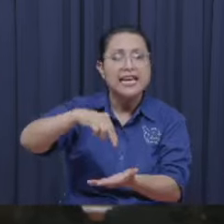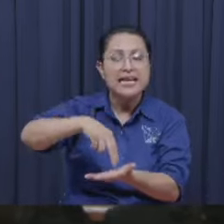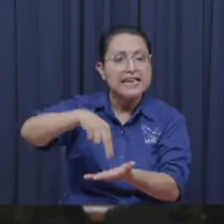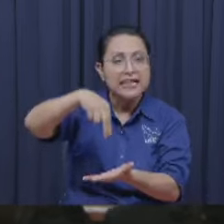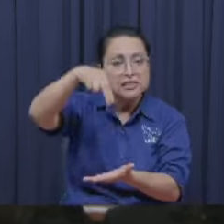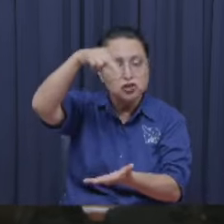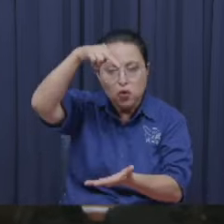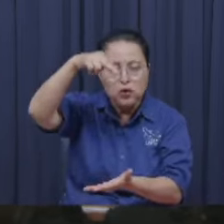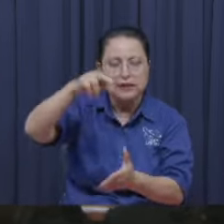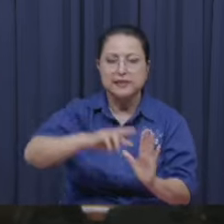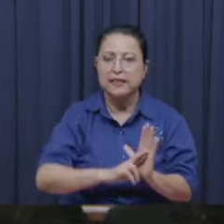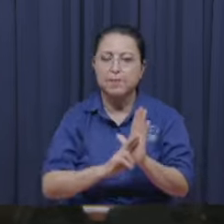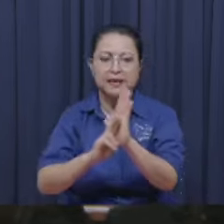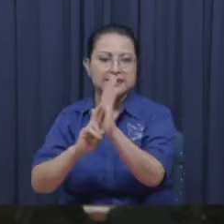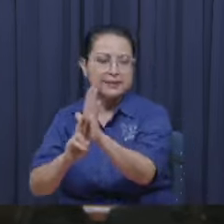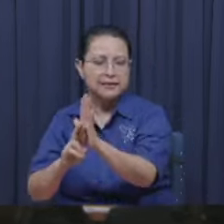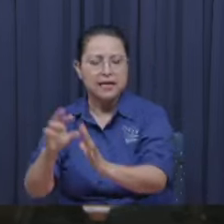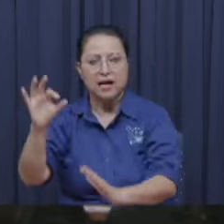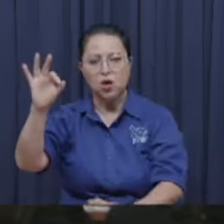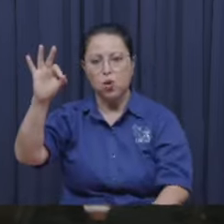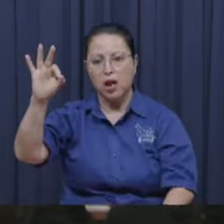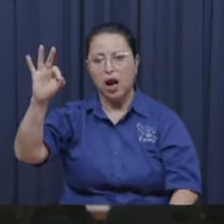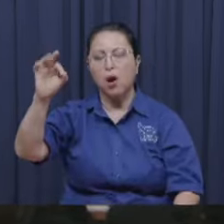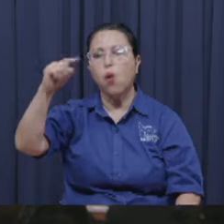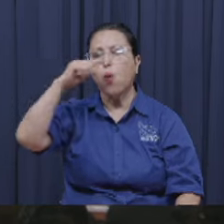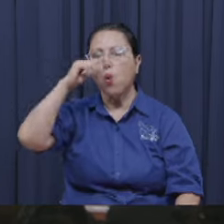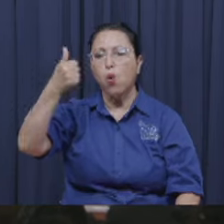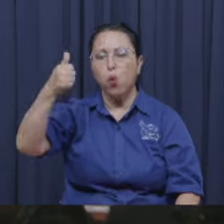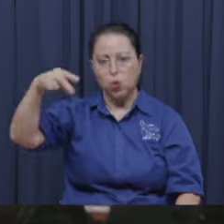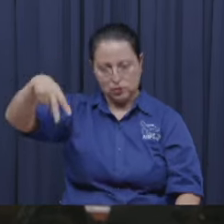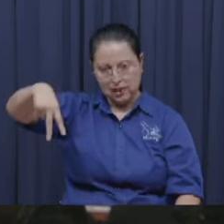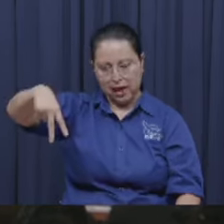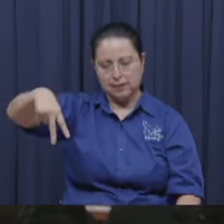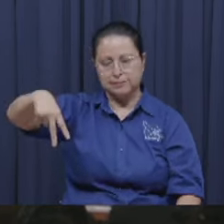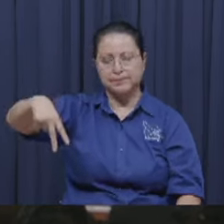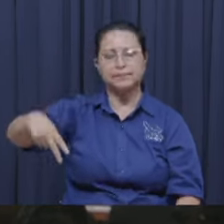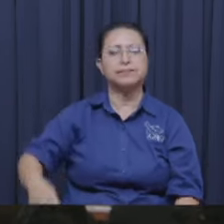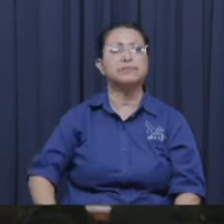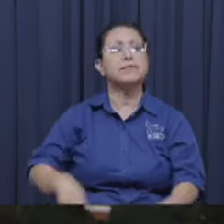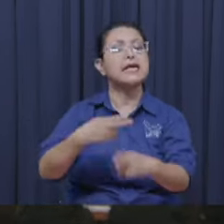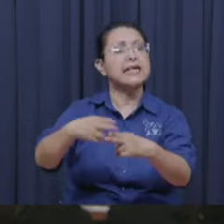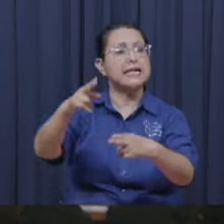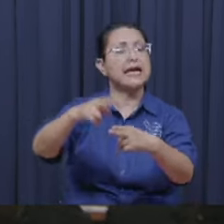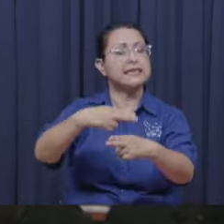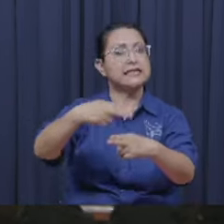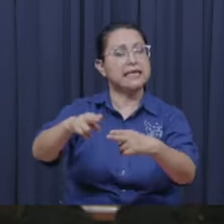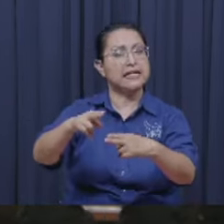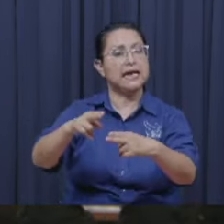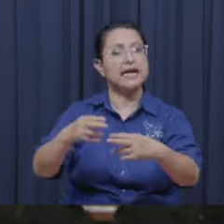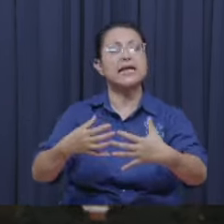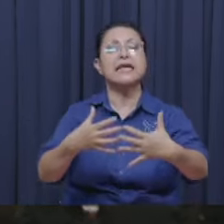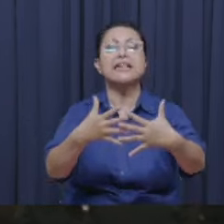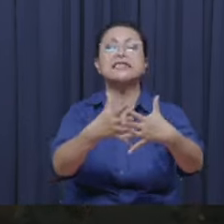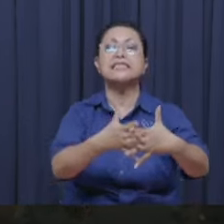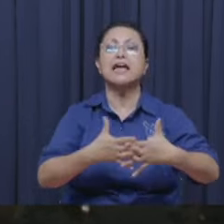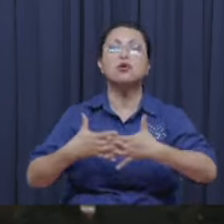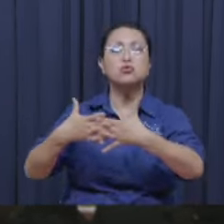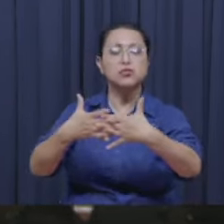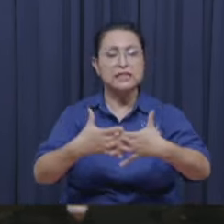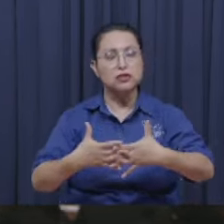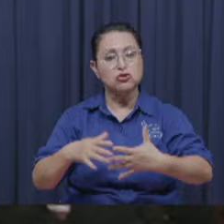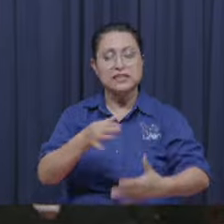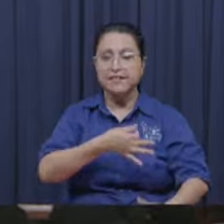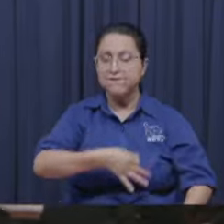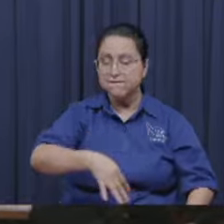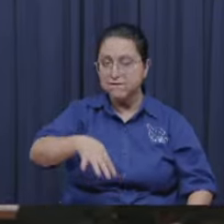OTAN. Tenemos a tres países que sería Gran Bretaña, Estados Unidos y Francia. Y